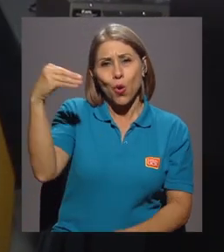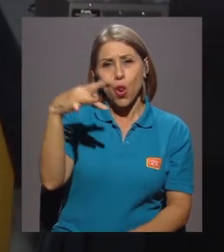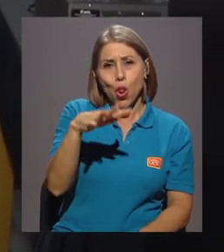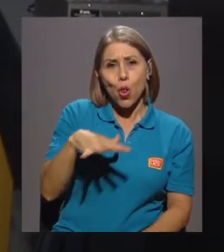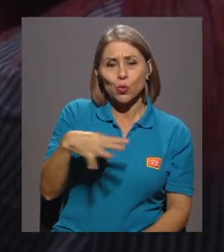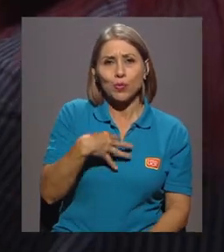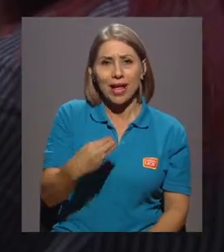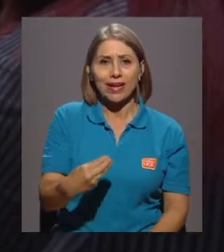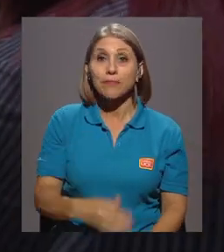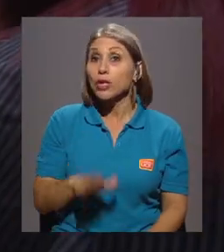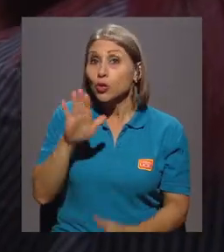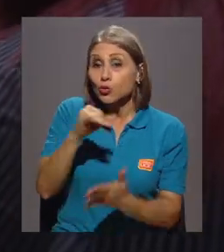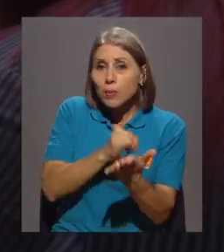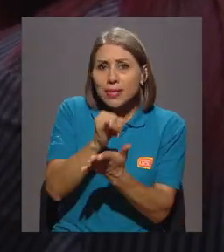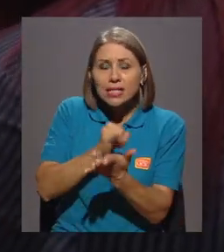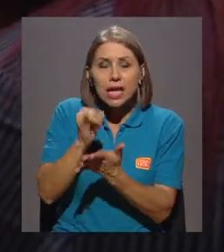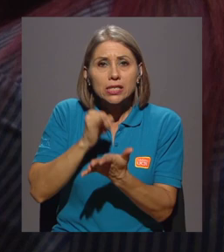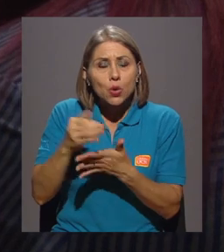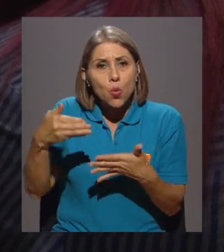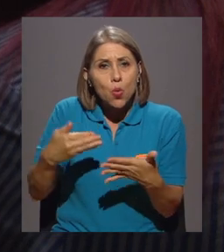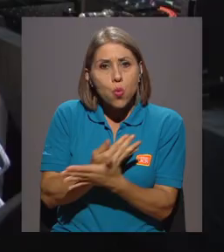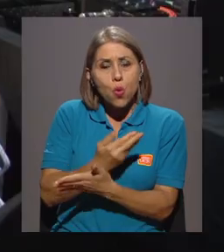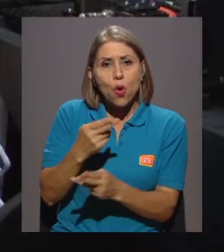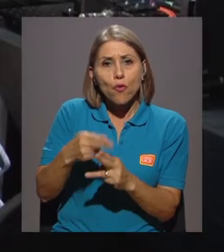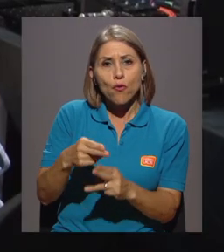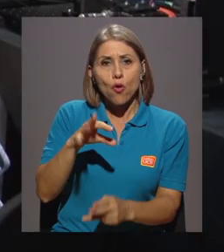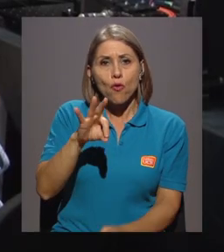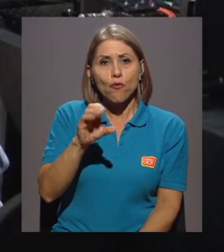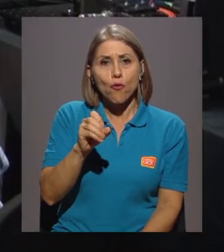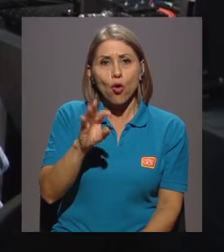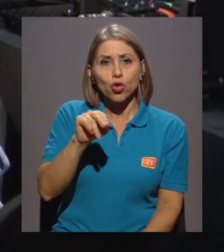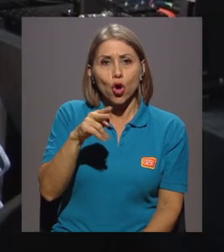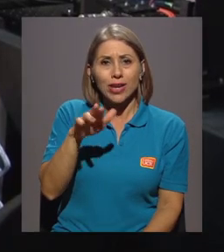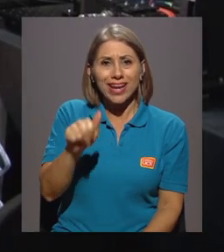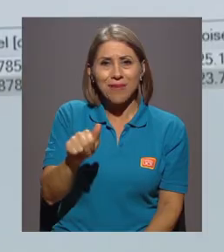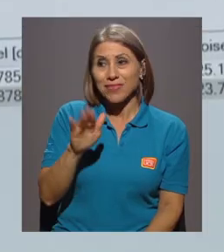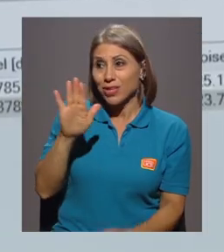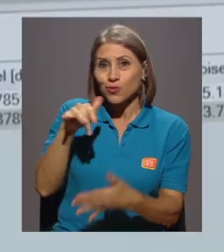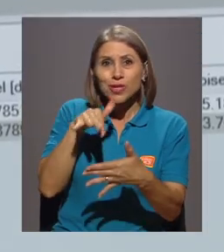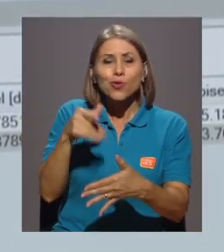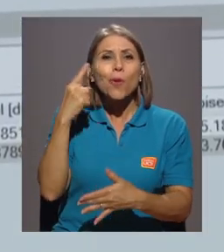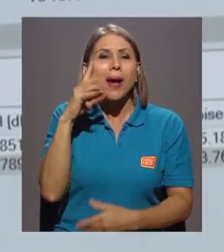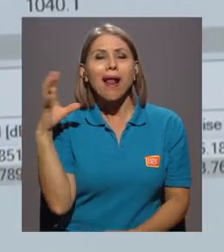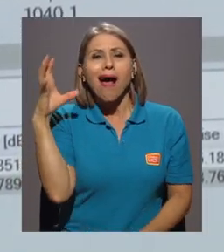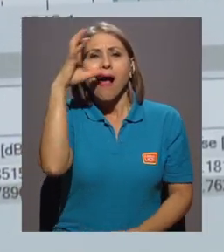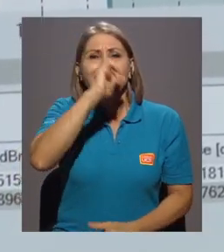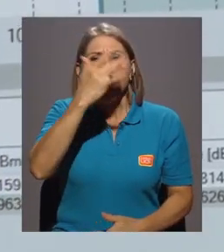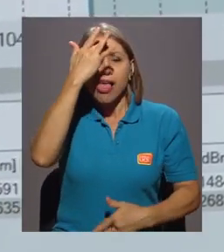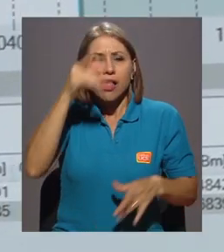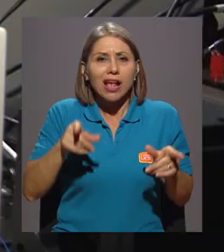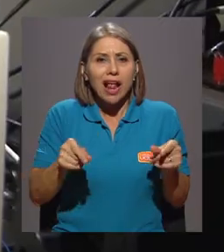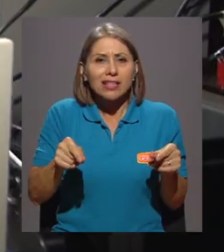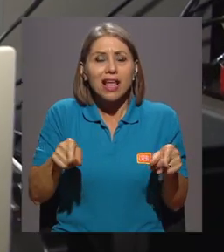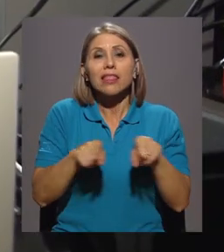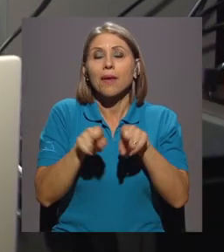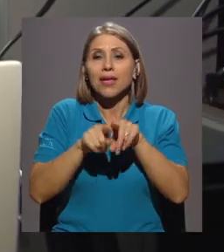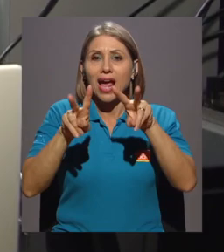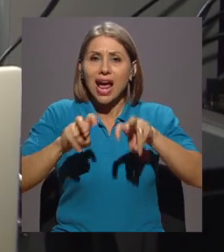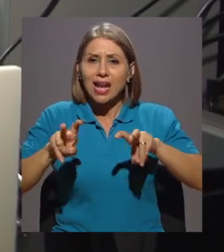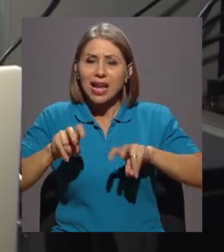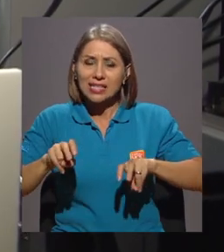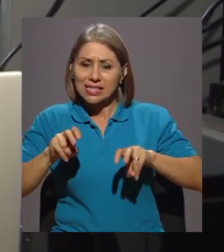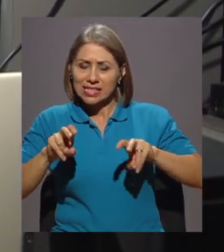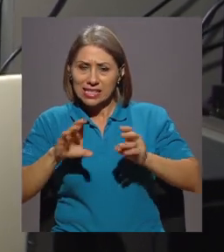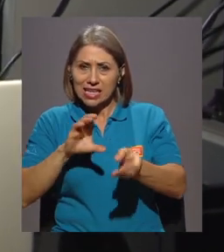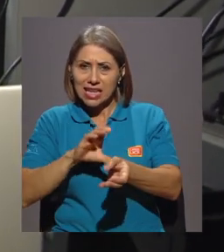Su investigación es tan innovadora en el campo de la fotónica que su estudio servirá para la detección del cáncer, para realizar análisis clínico y